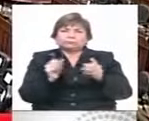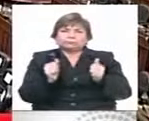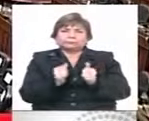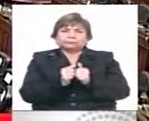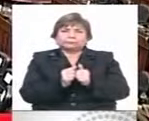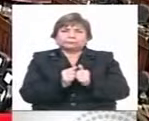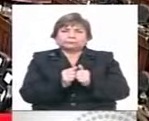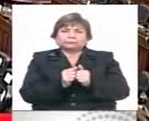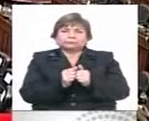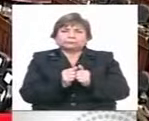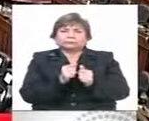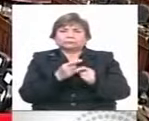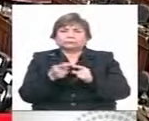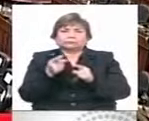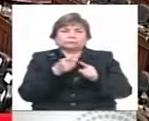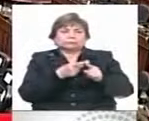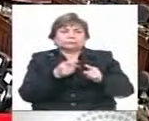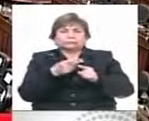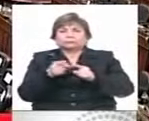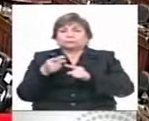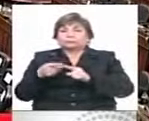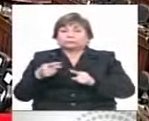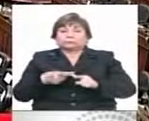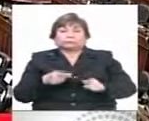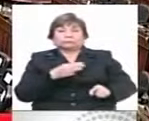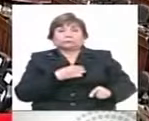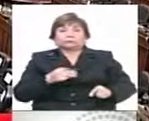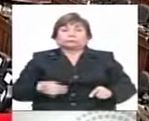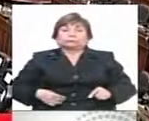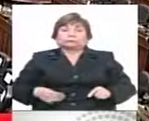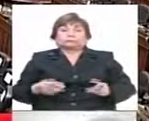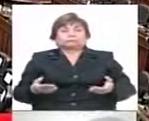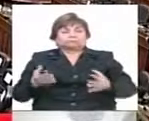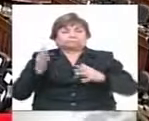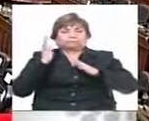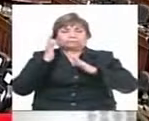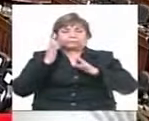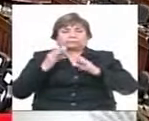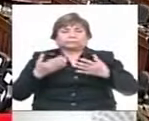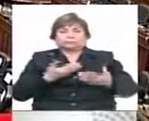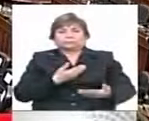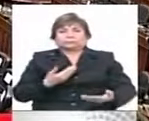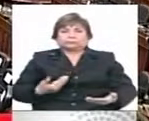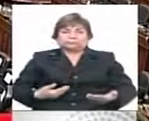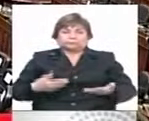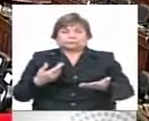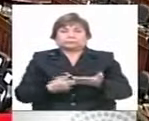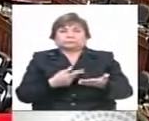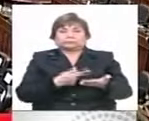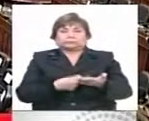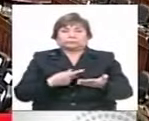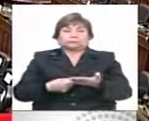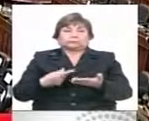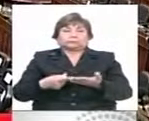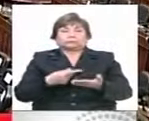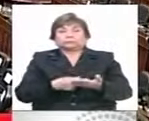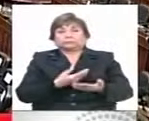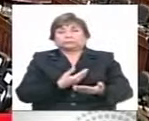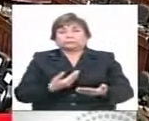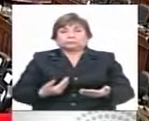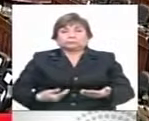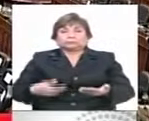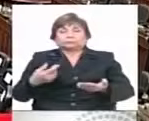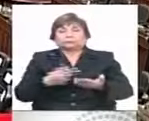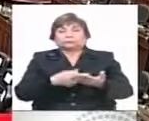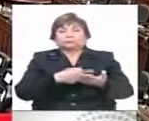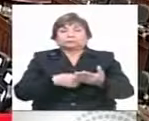acompañado de los demás ministros, para exponer la política general del gobierno, debatir la política general de gobierno y debatir